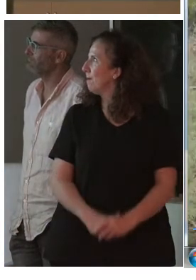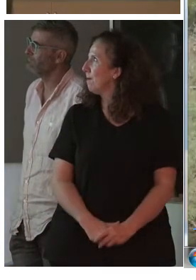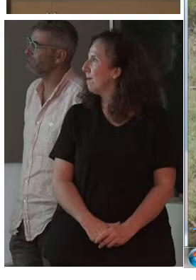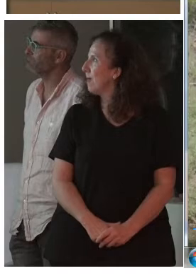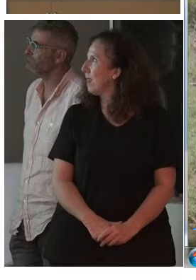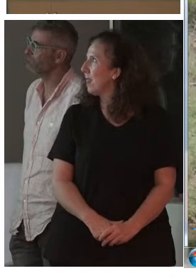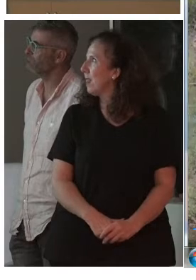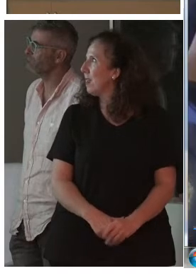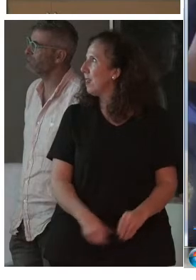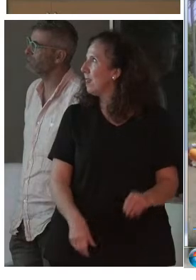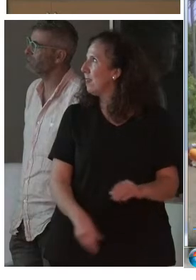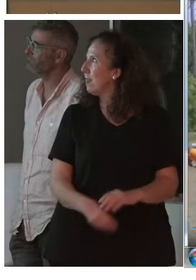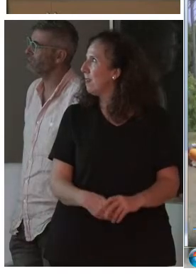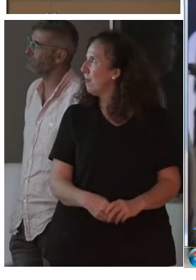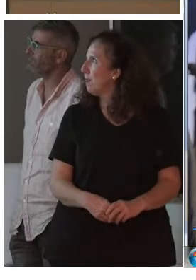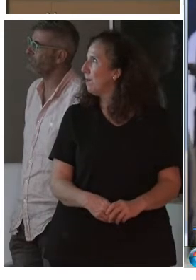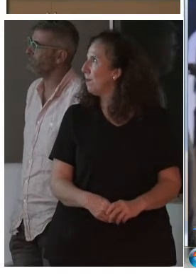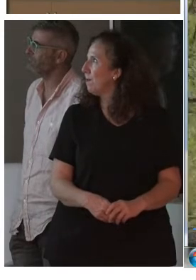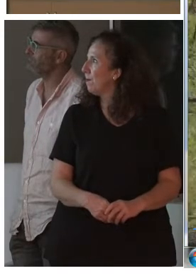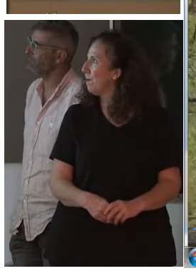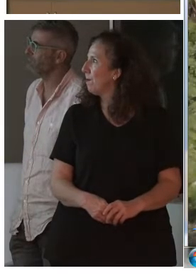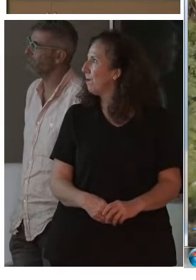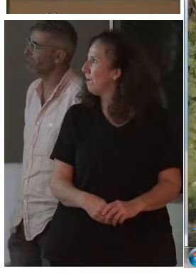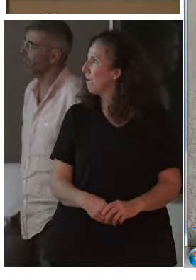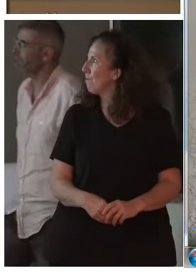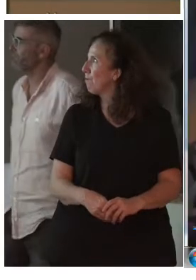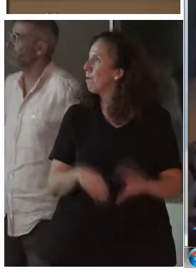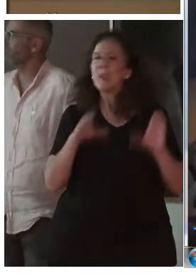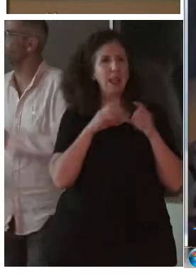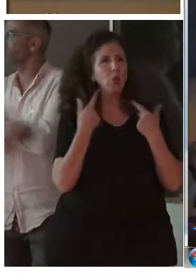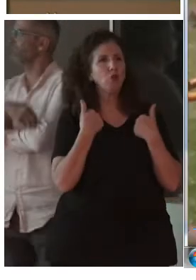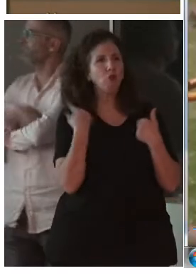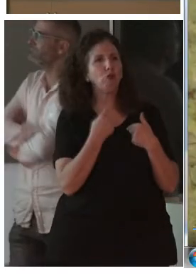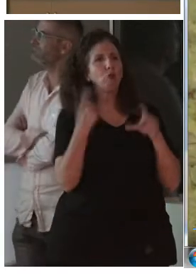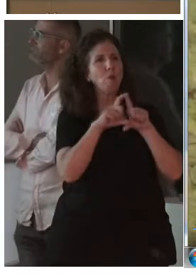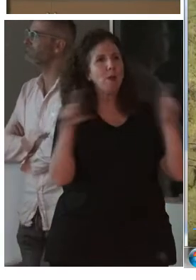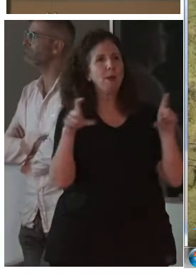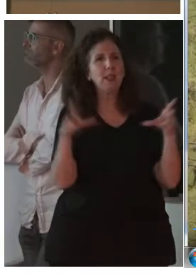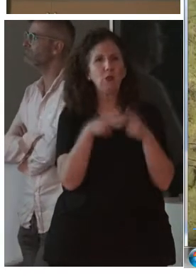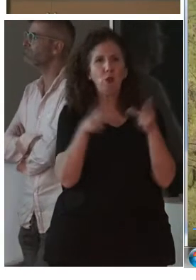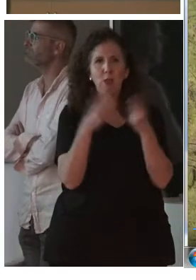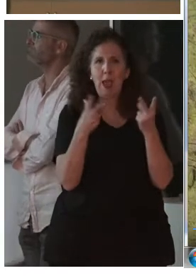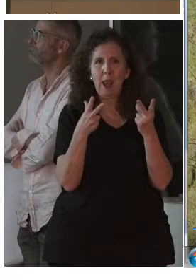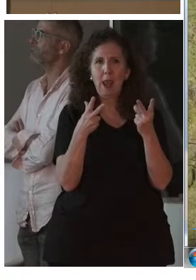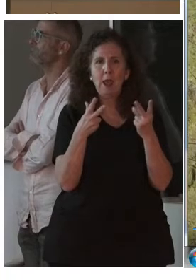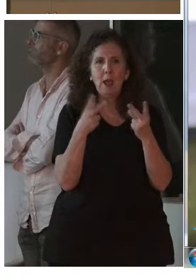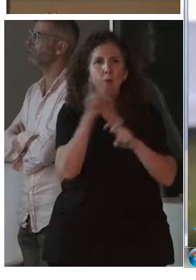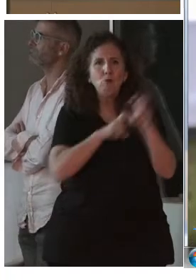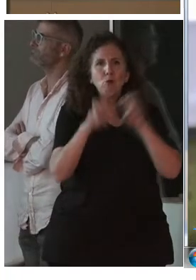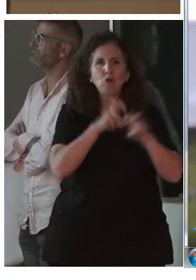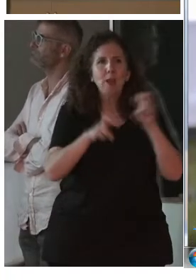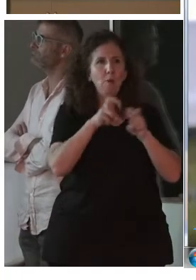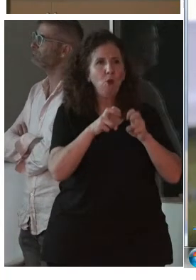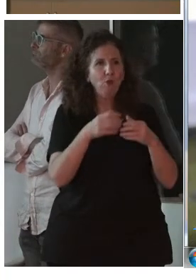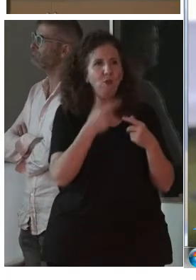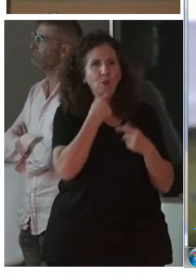Equipo, estamos listos, vamos a partir. Will the World es una empresa social la cual buscamos habilitar el mundo